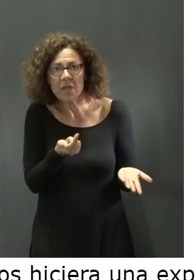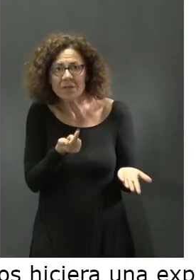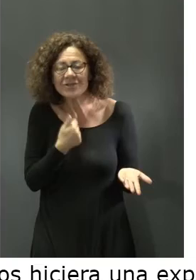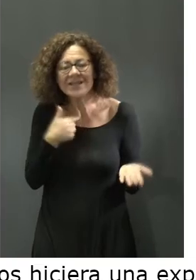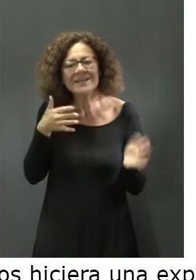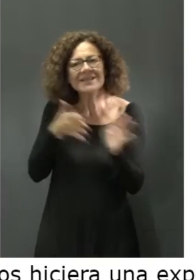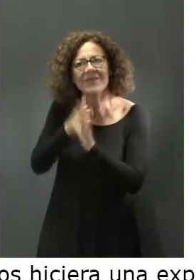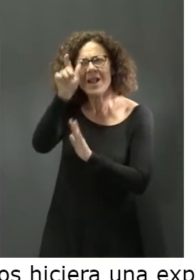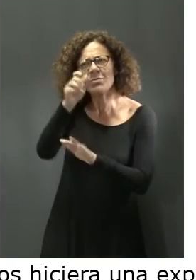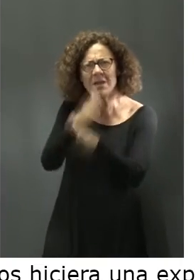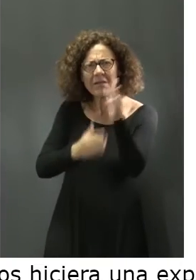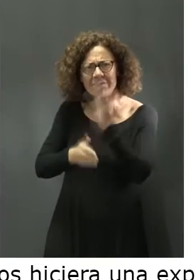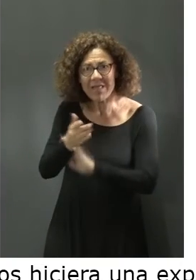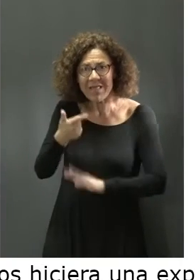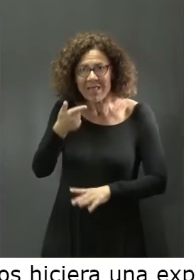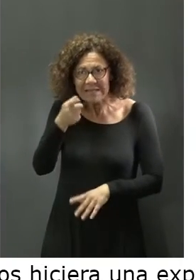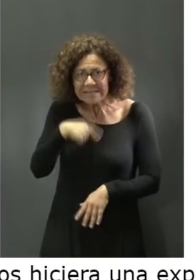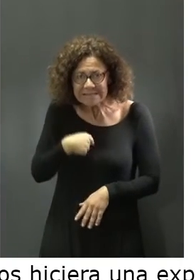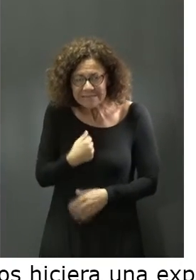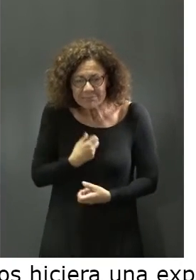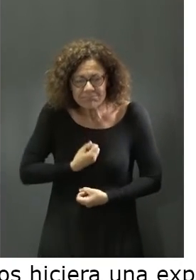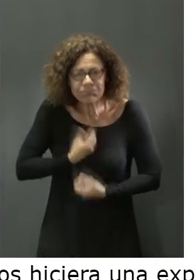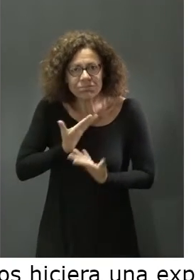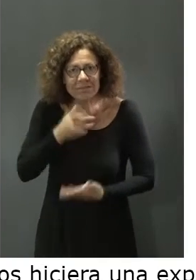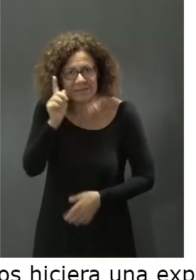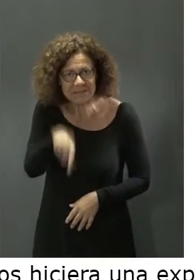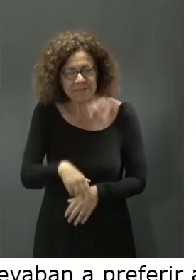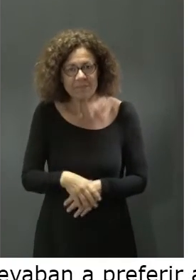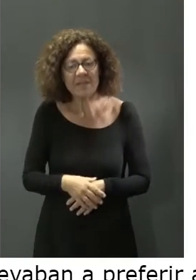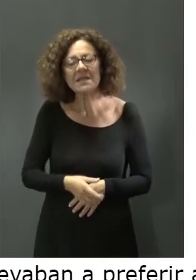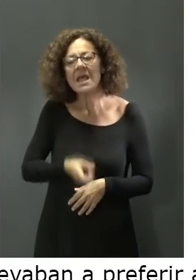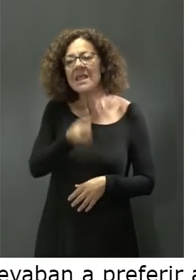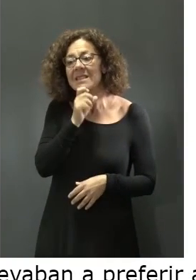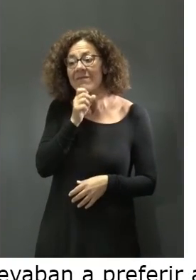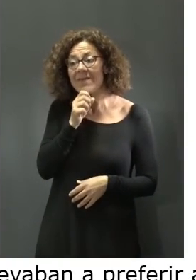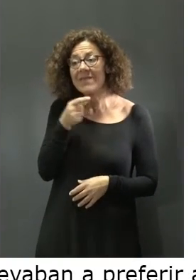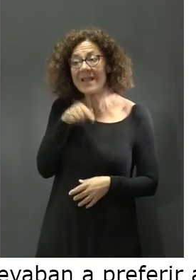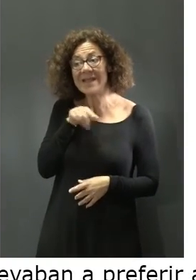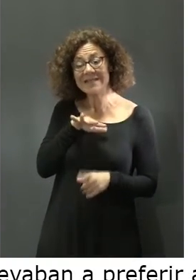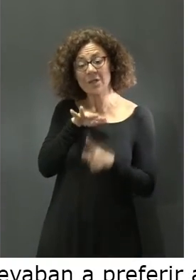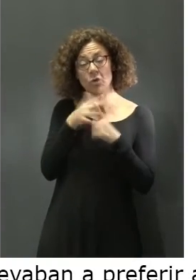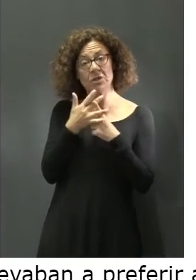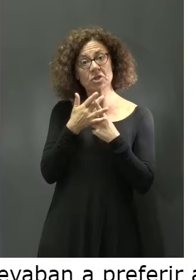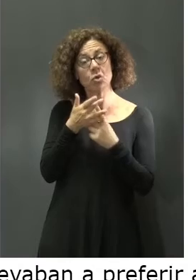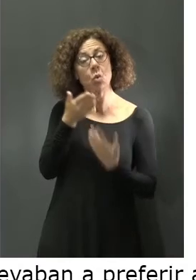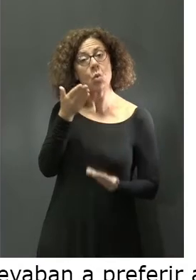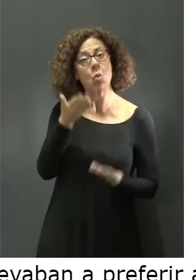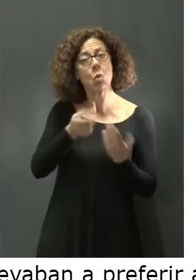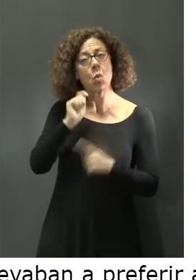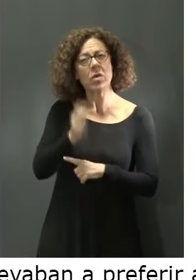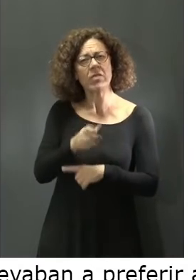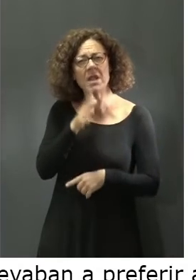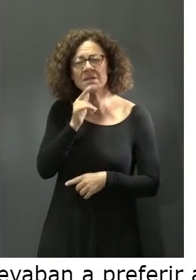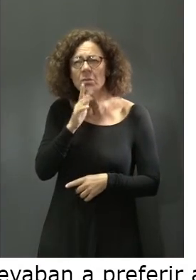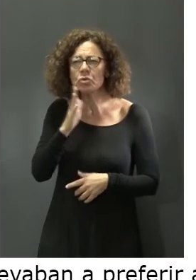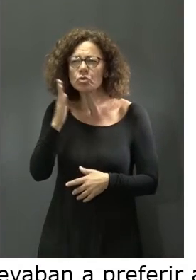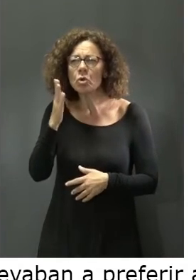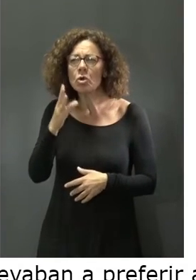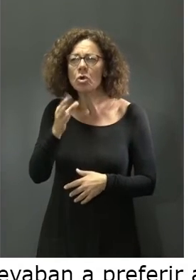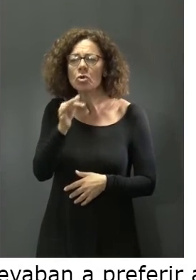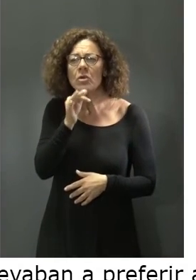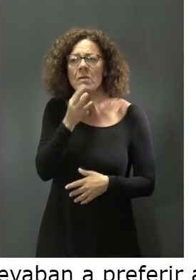esta opinión, esta preferencia. Era muy difícil verlo en este contexto judicial que estábamos como muy marcados por